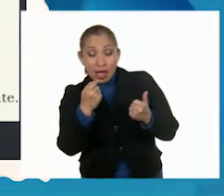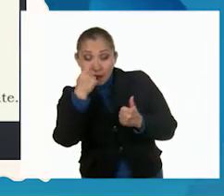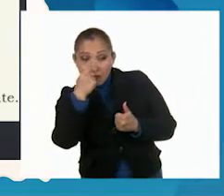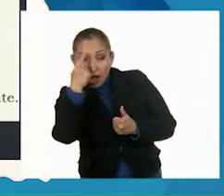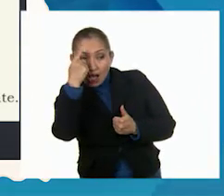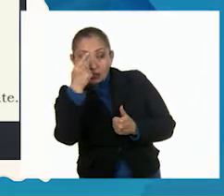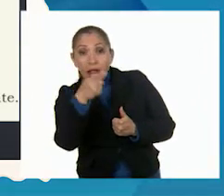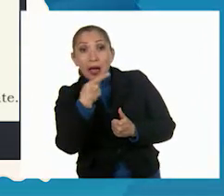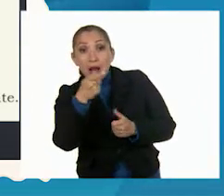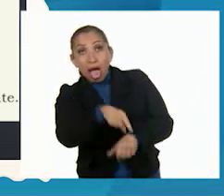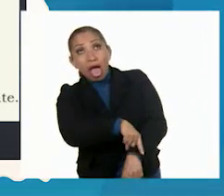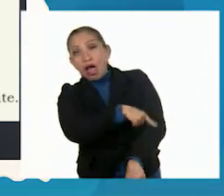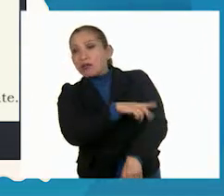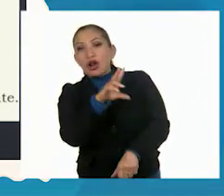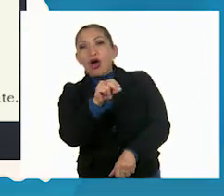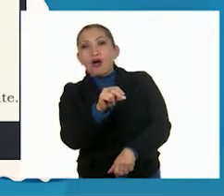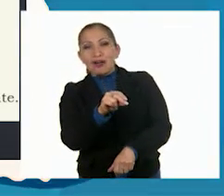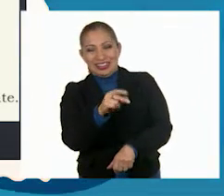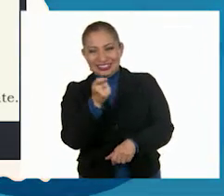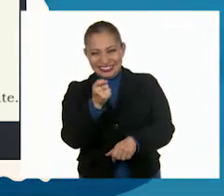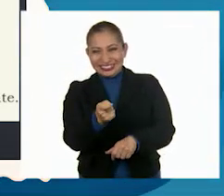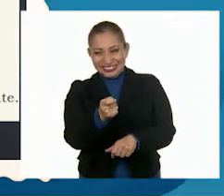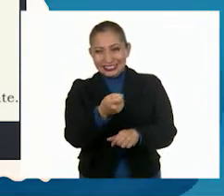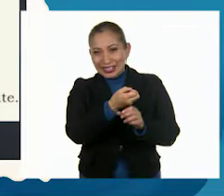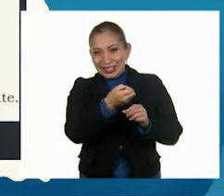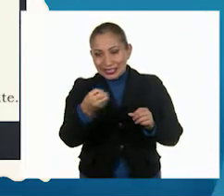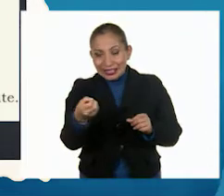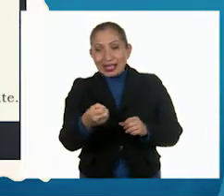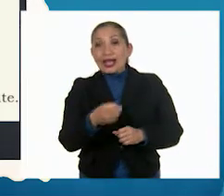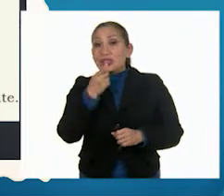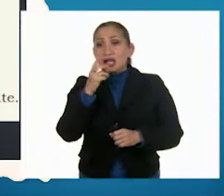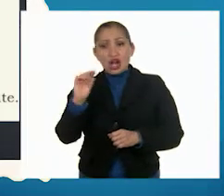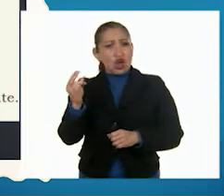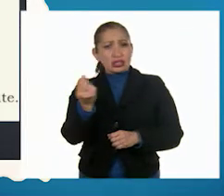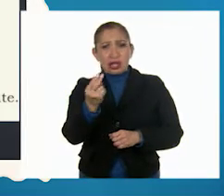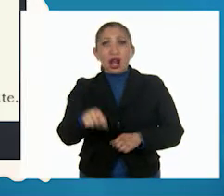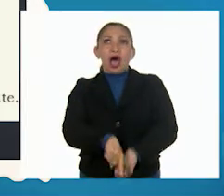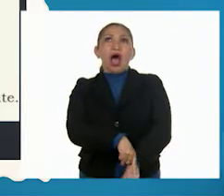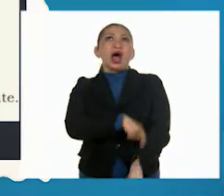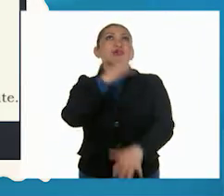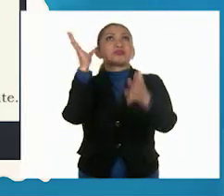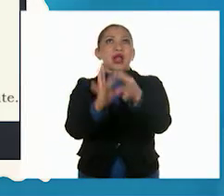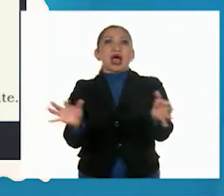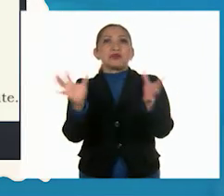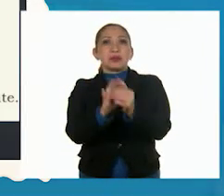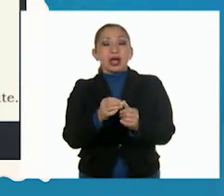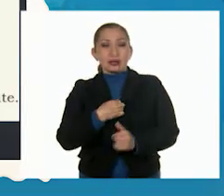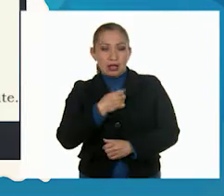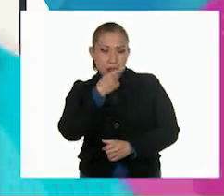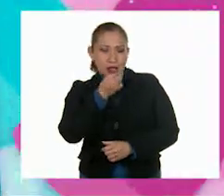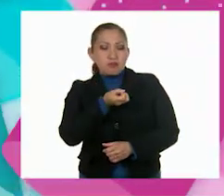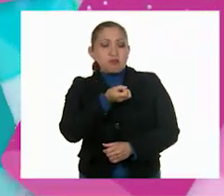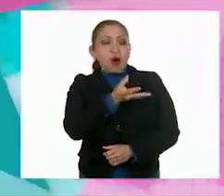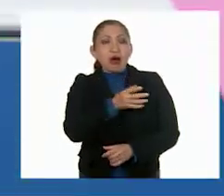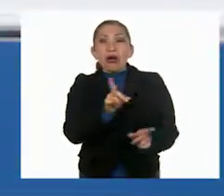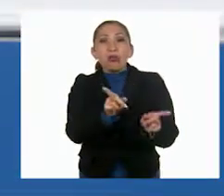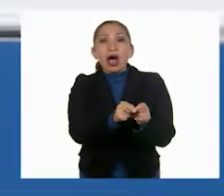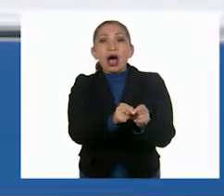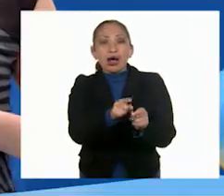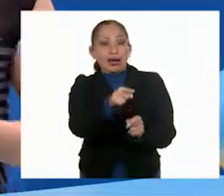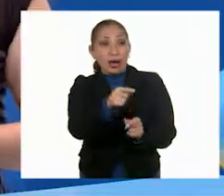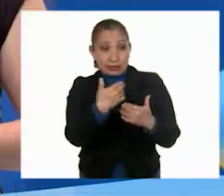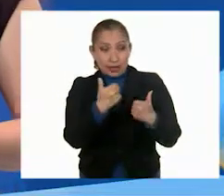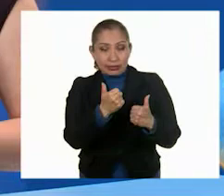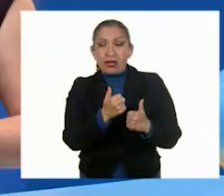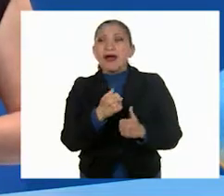el significado, Raulito? Sí, que a veces no es necesario explicar tanto si alguien ya entendió.